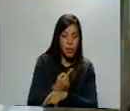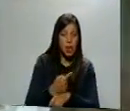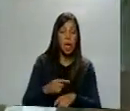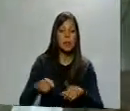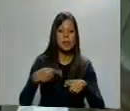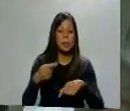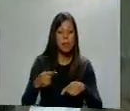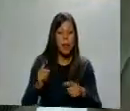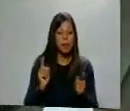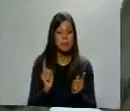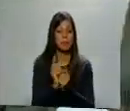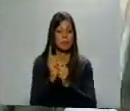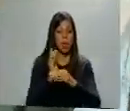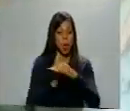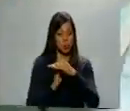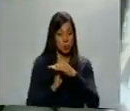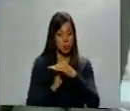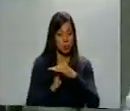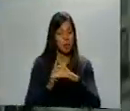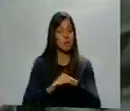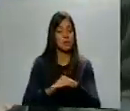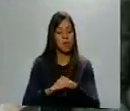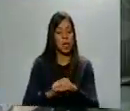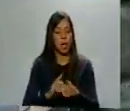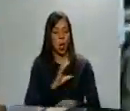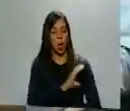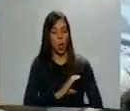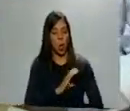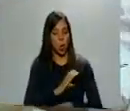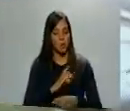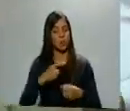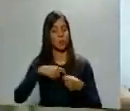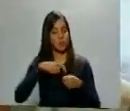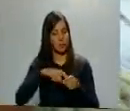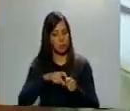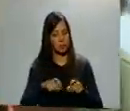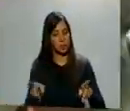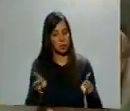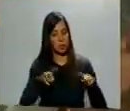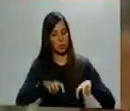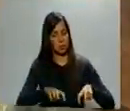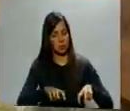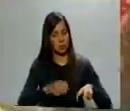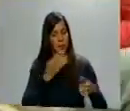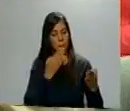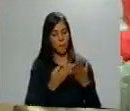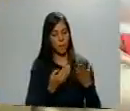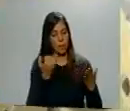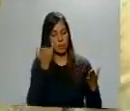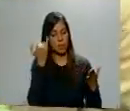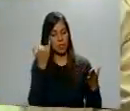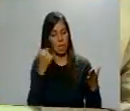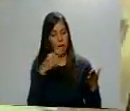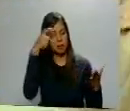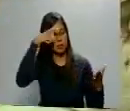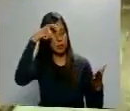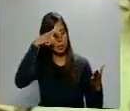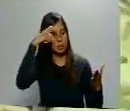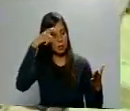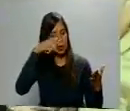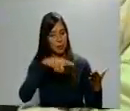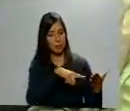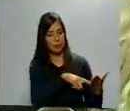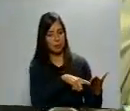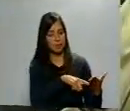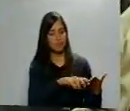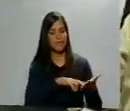comisión que estudiar el caso, y la comisión trajo una propuesta salomónica que